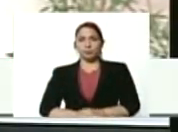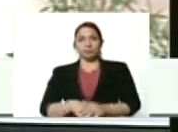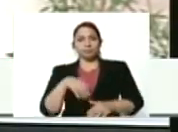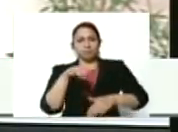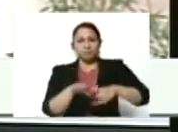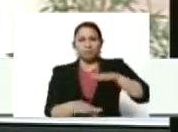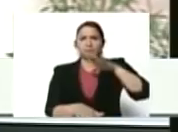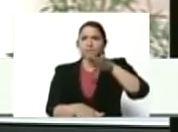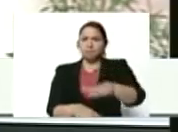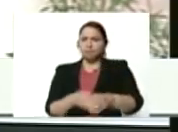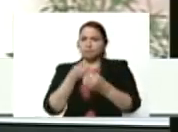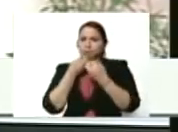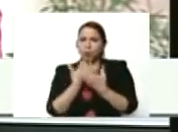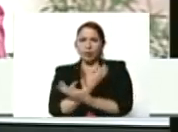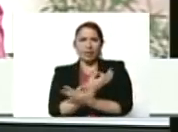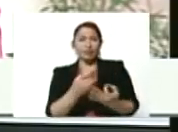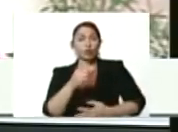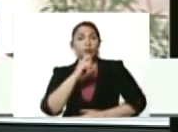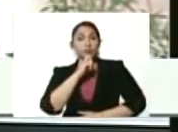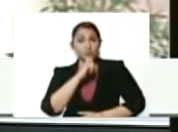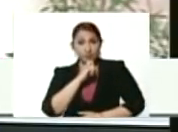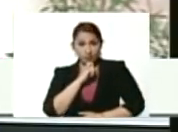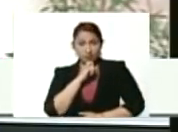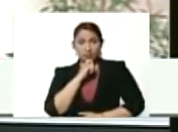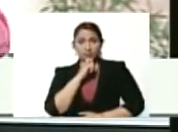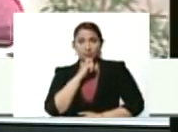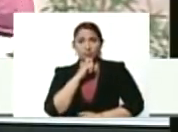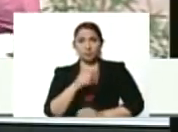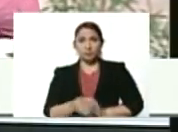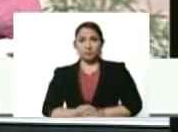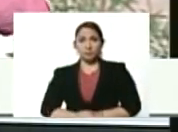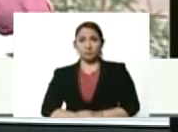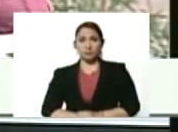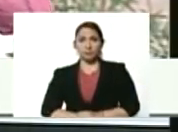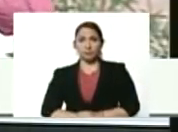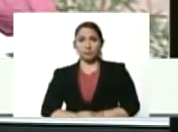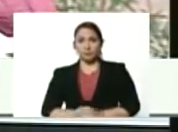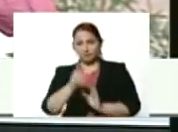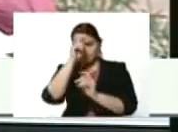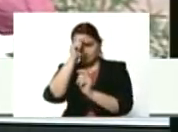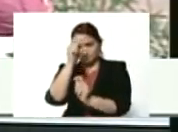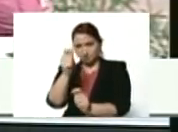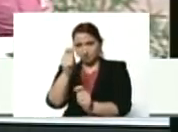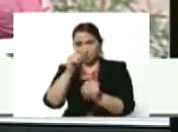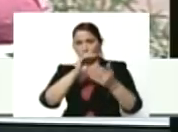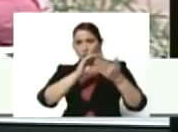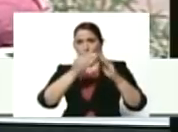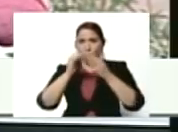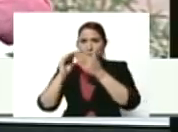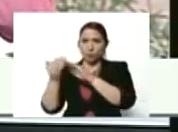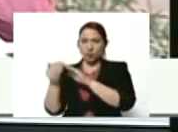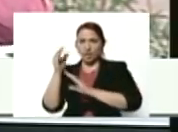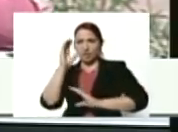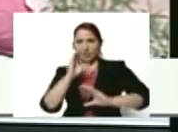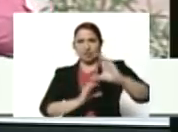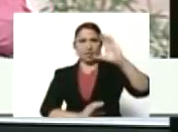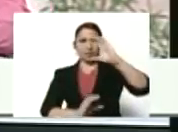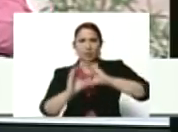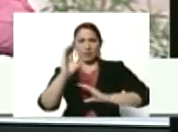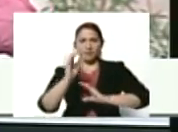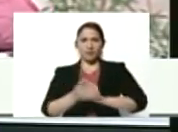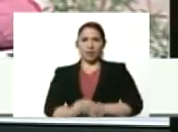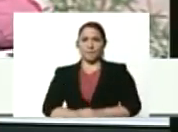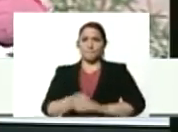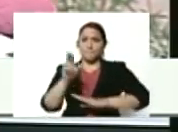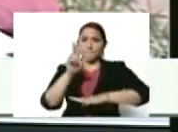avances, un buen éxito, difícil, y le pertenece a la comunidad científica,